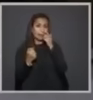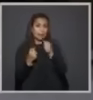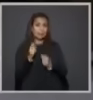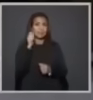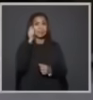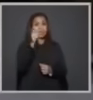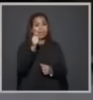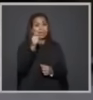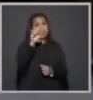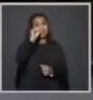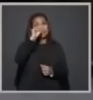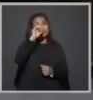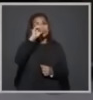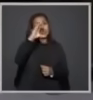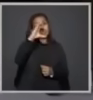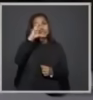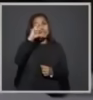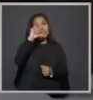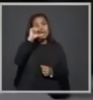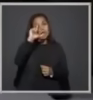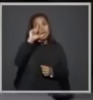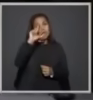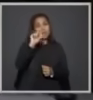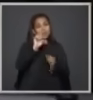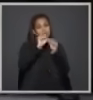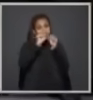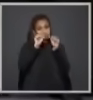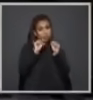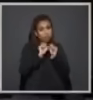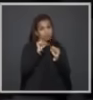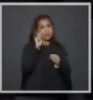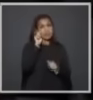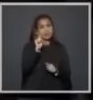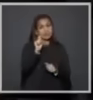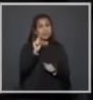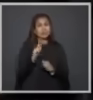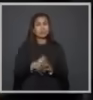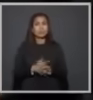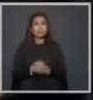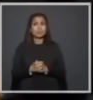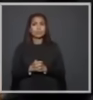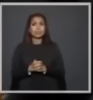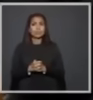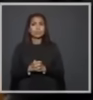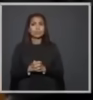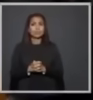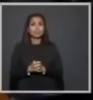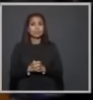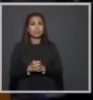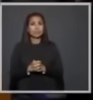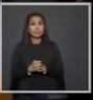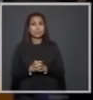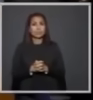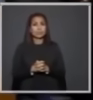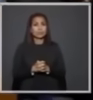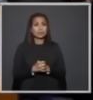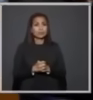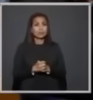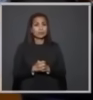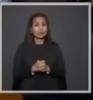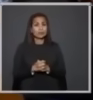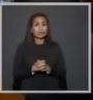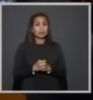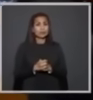es lo social o qué es lo que se puede considerar